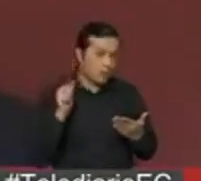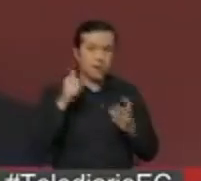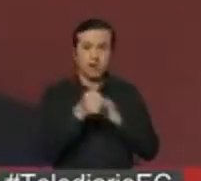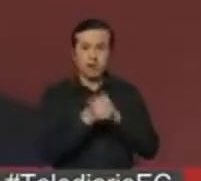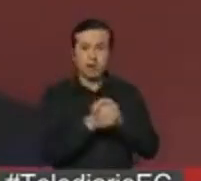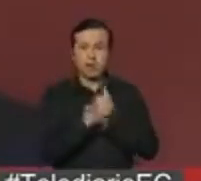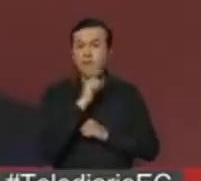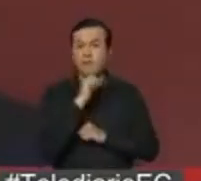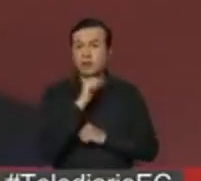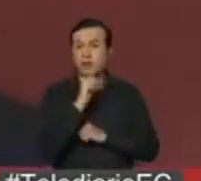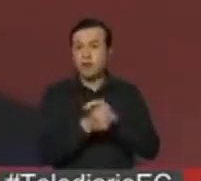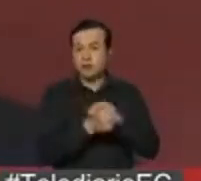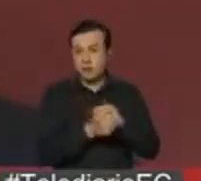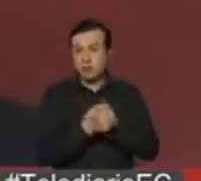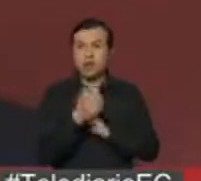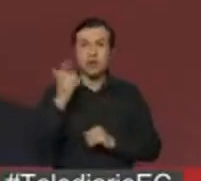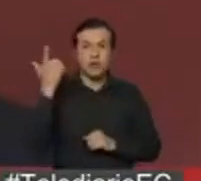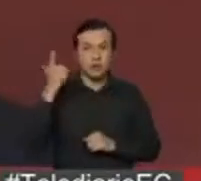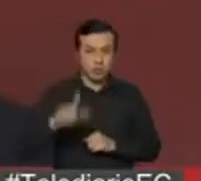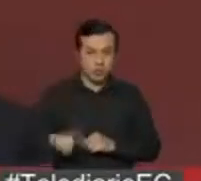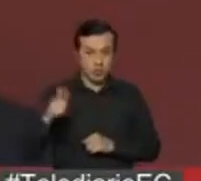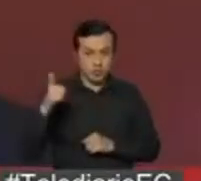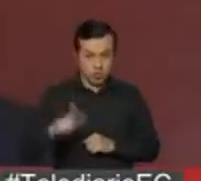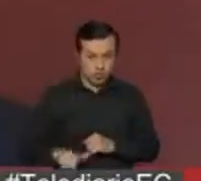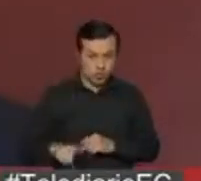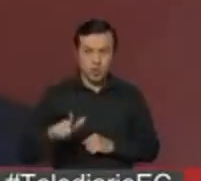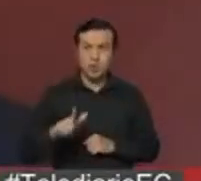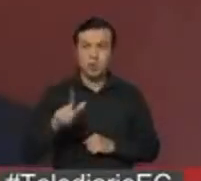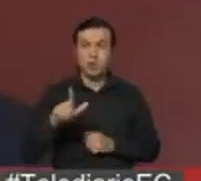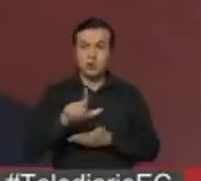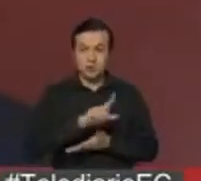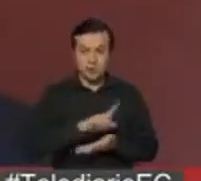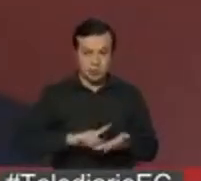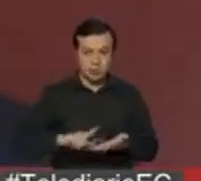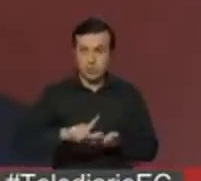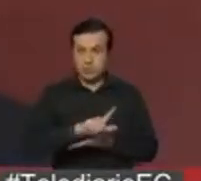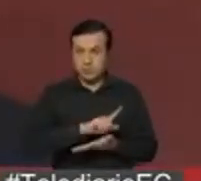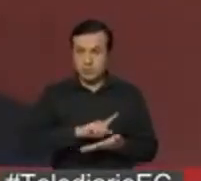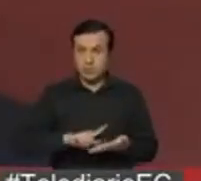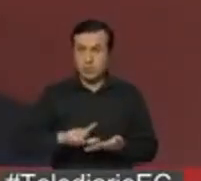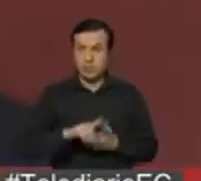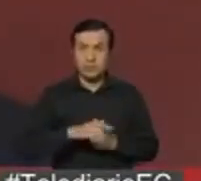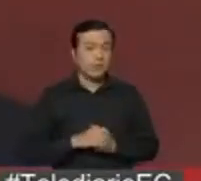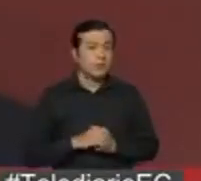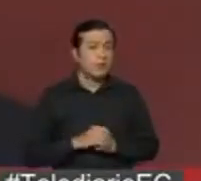aún no, Loja también, Lago. ¿No? ¿Perdón?